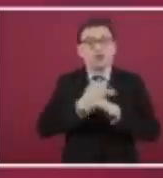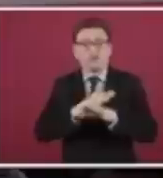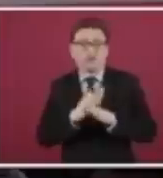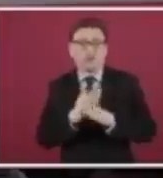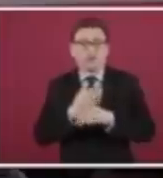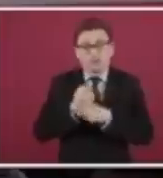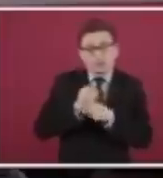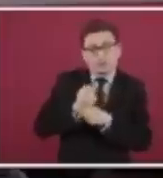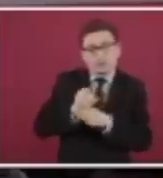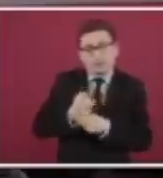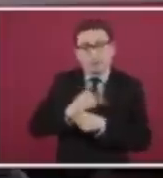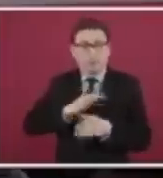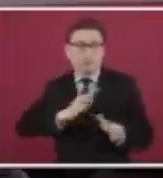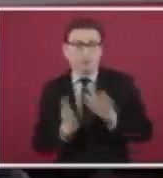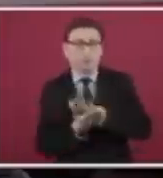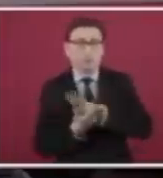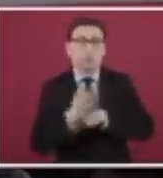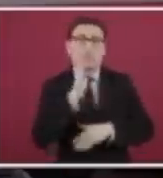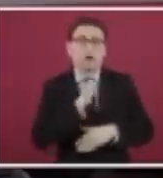Yo a veces